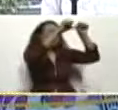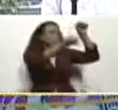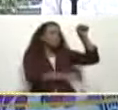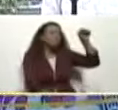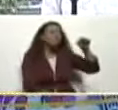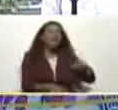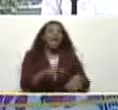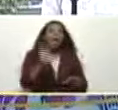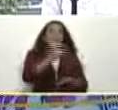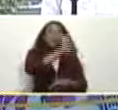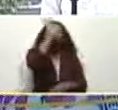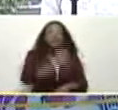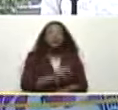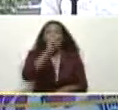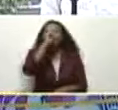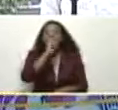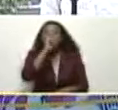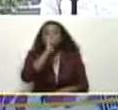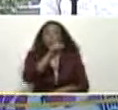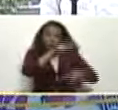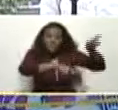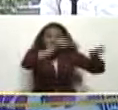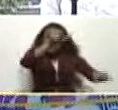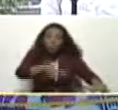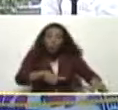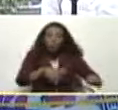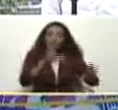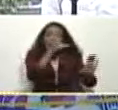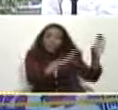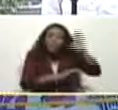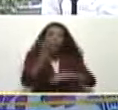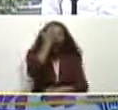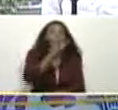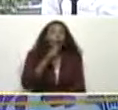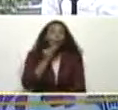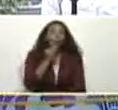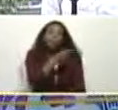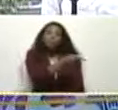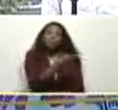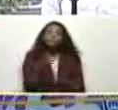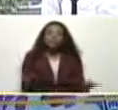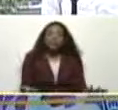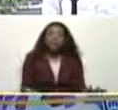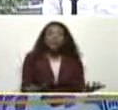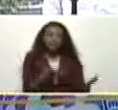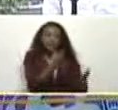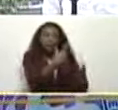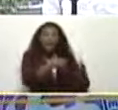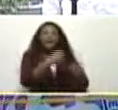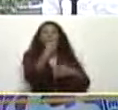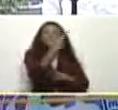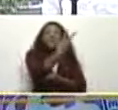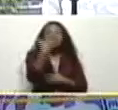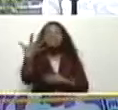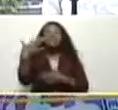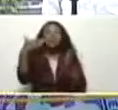El promedio de edad es un promedio joven de estos